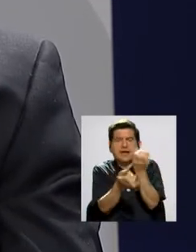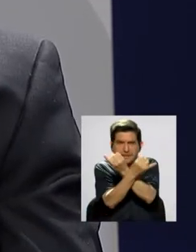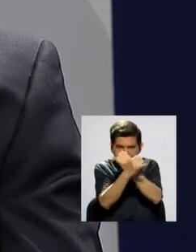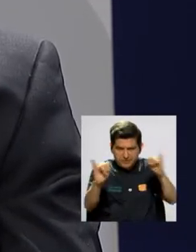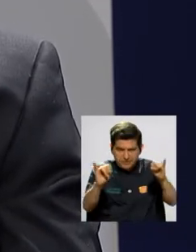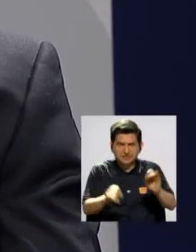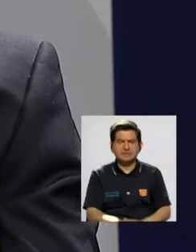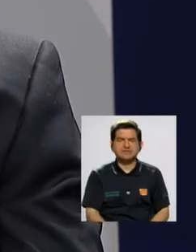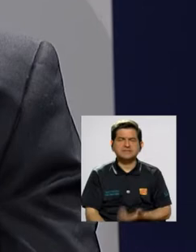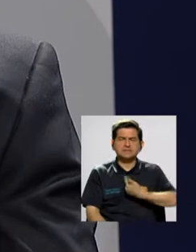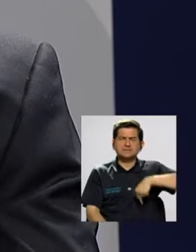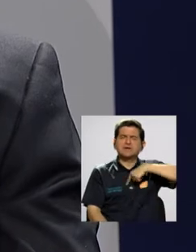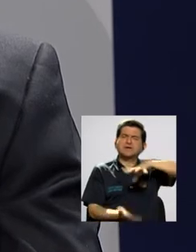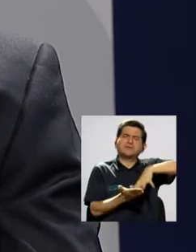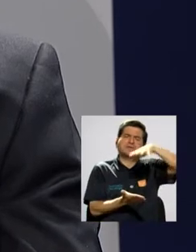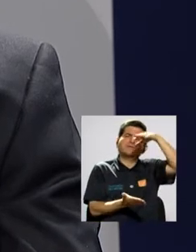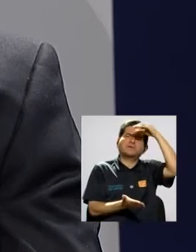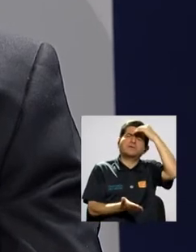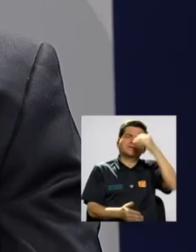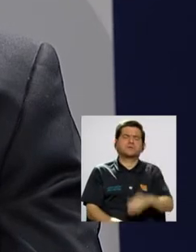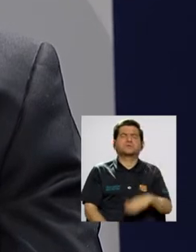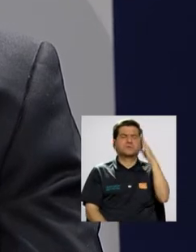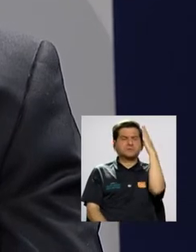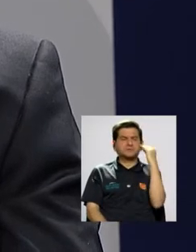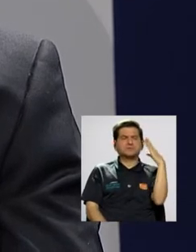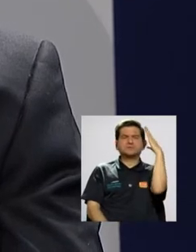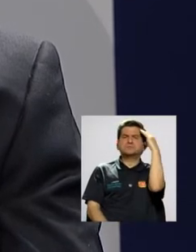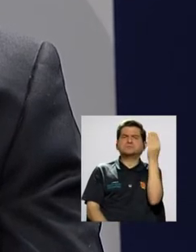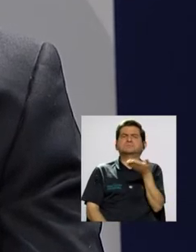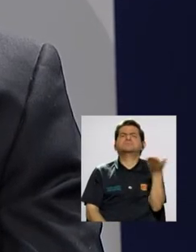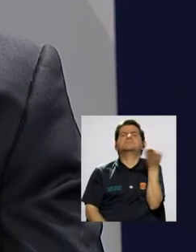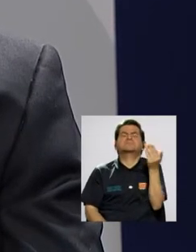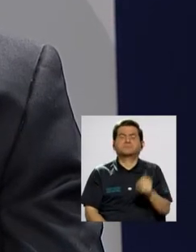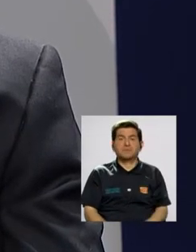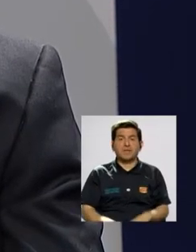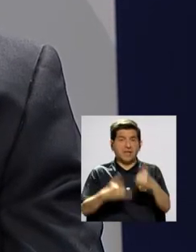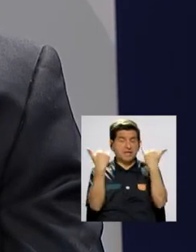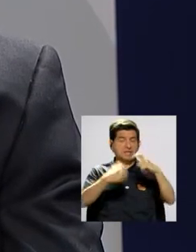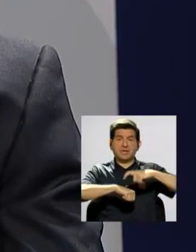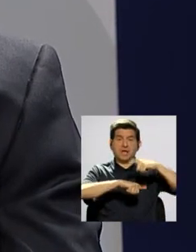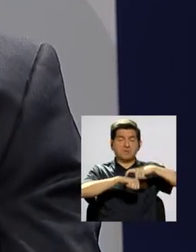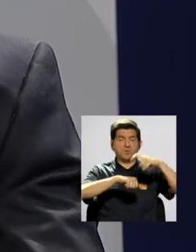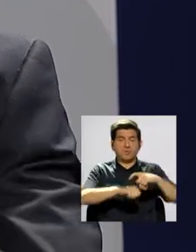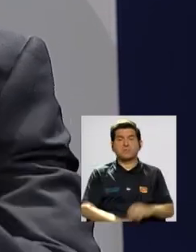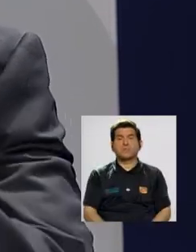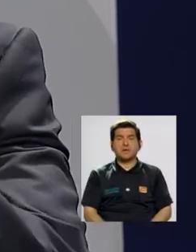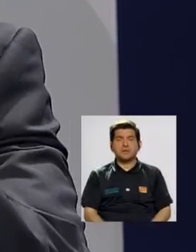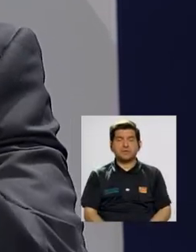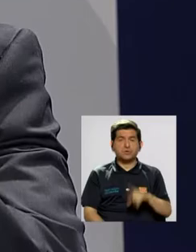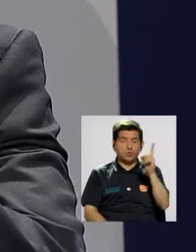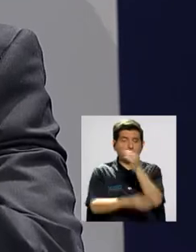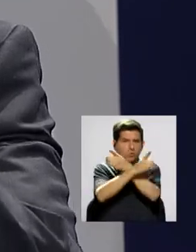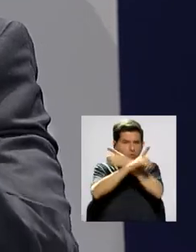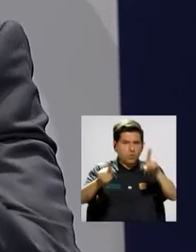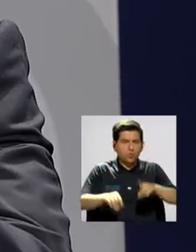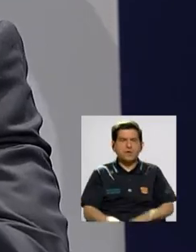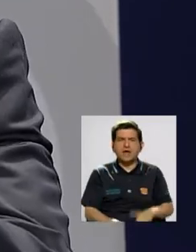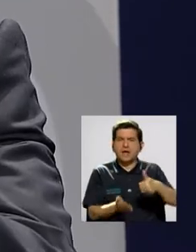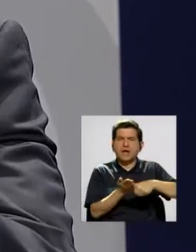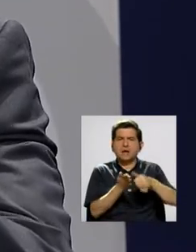si de algo podemos aprender de esto que hemos vivido, es que ya es hora de empezar a transitar de una democracia de